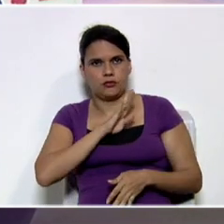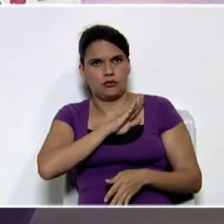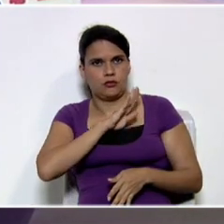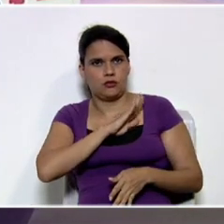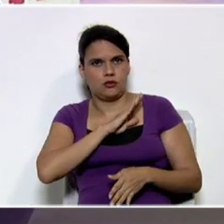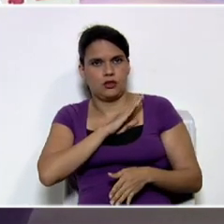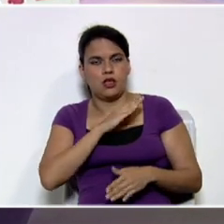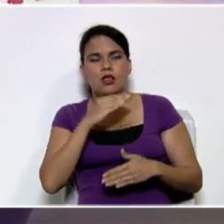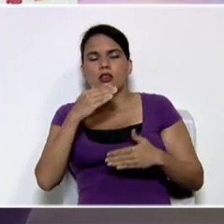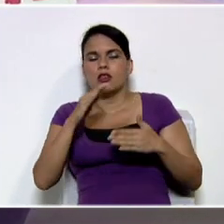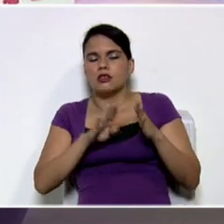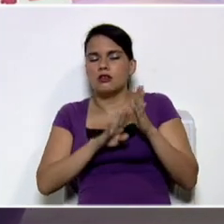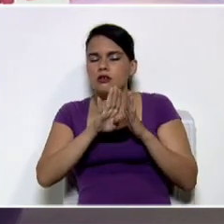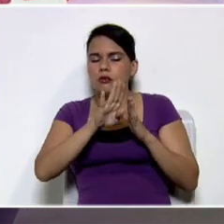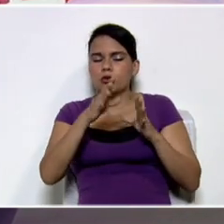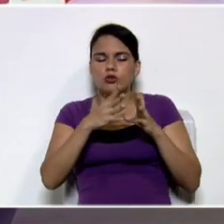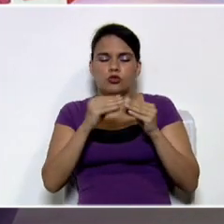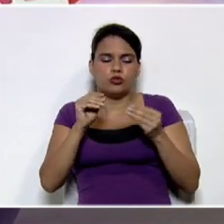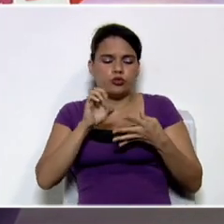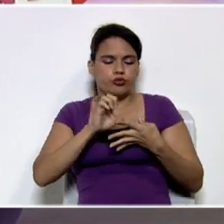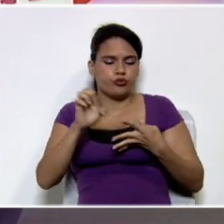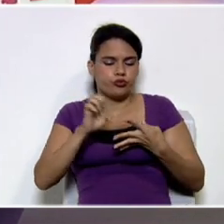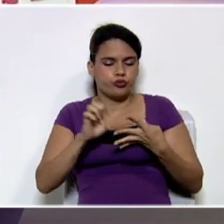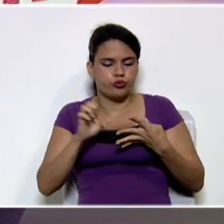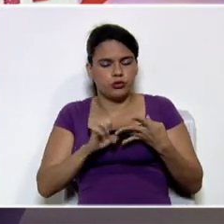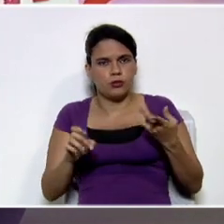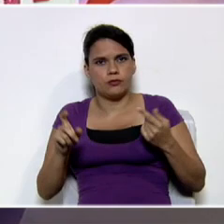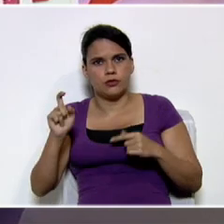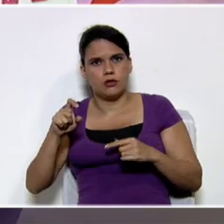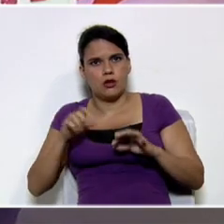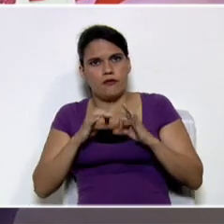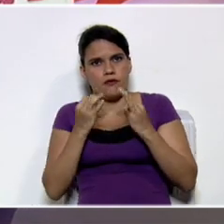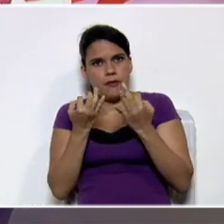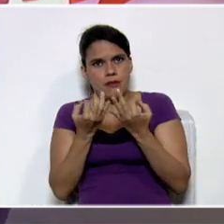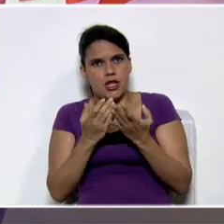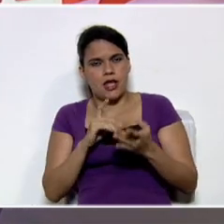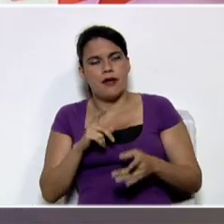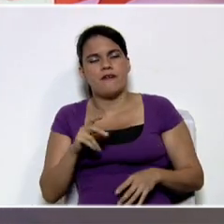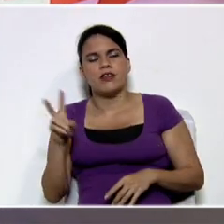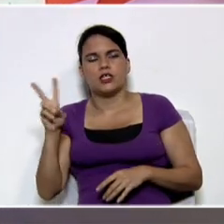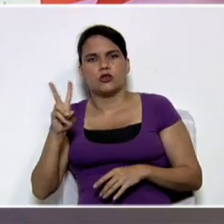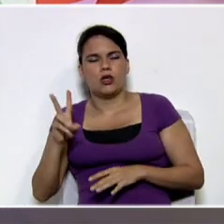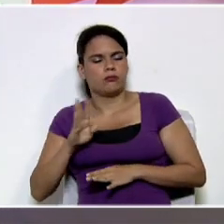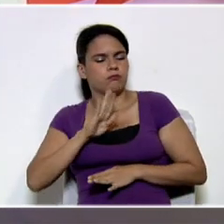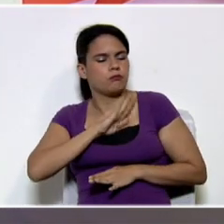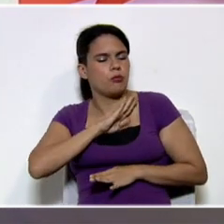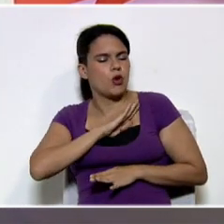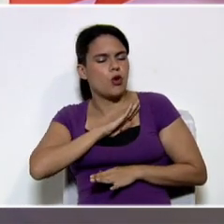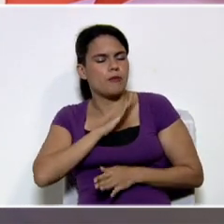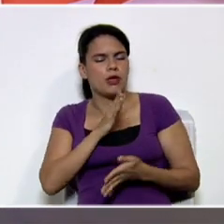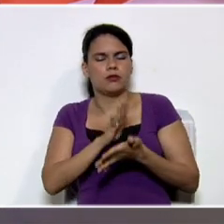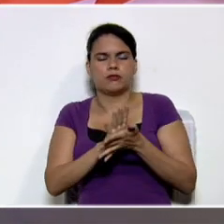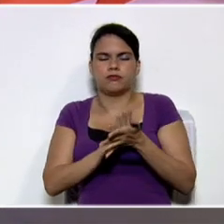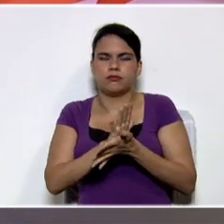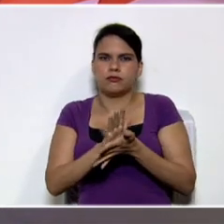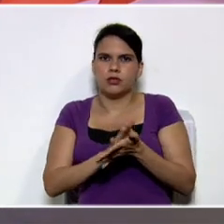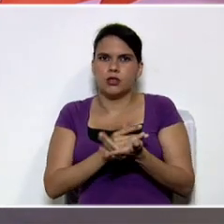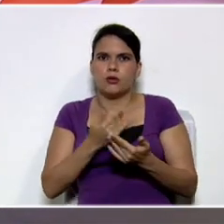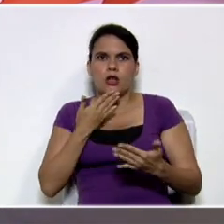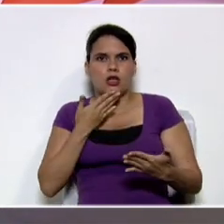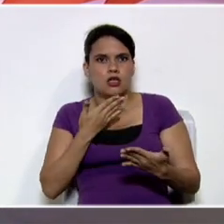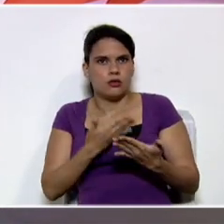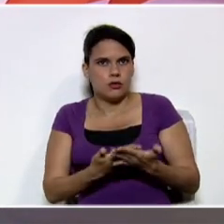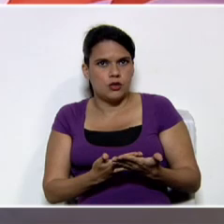desarrollamos todos esos elementos necesarios para que la familia venezolana se empodere de la lengua de señas venezolana. Y cómo nos los va a agradecer la población